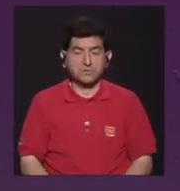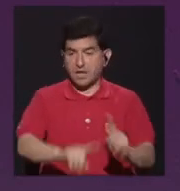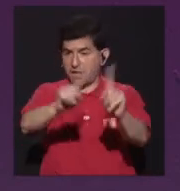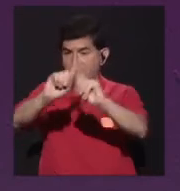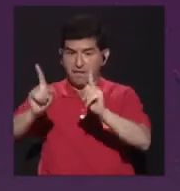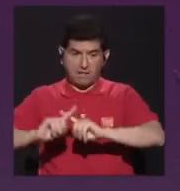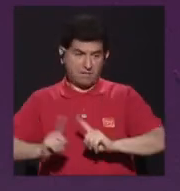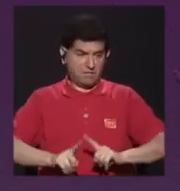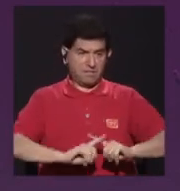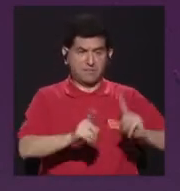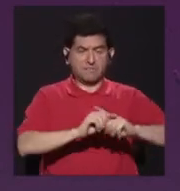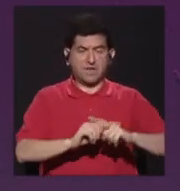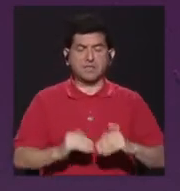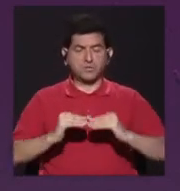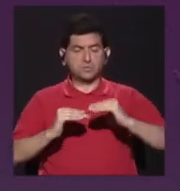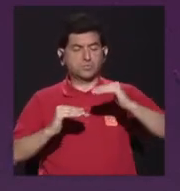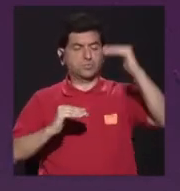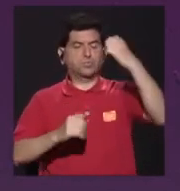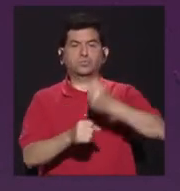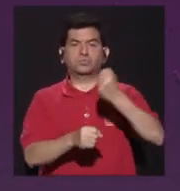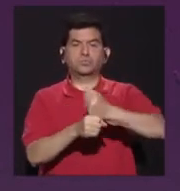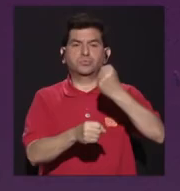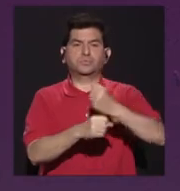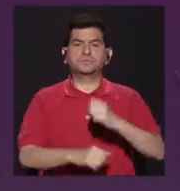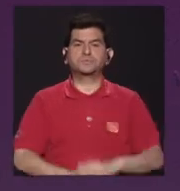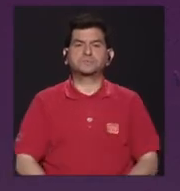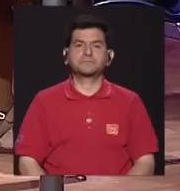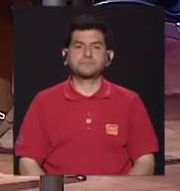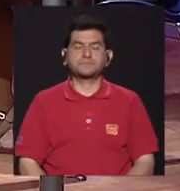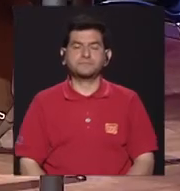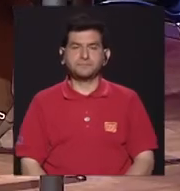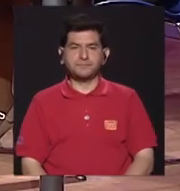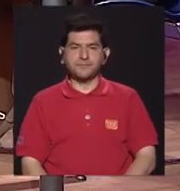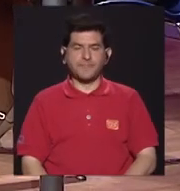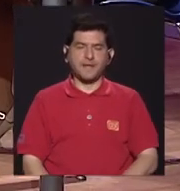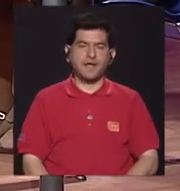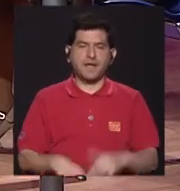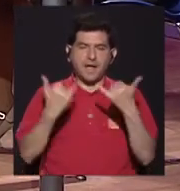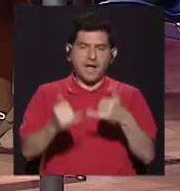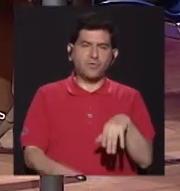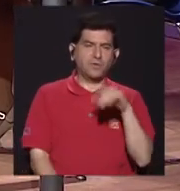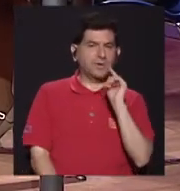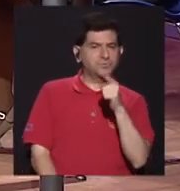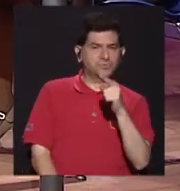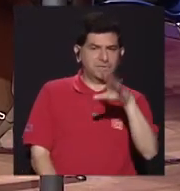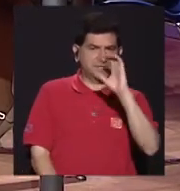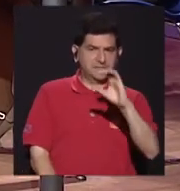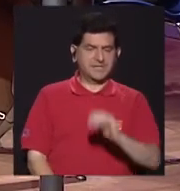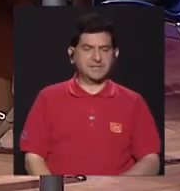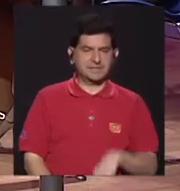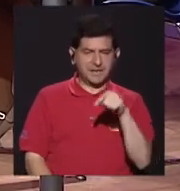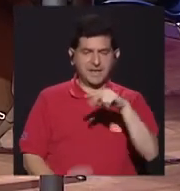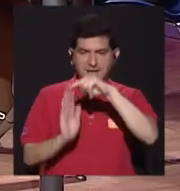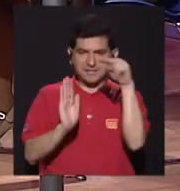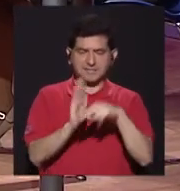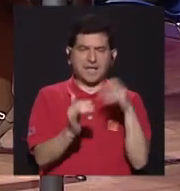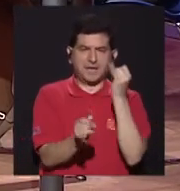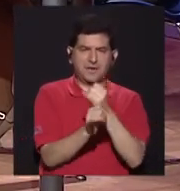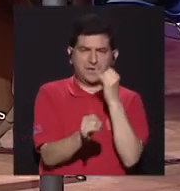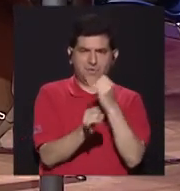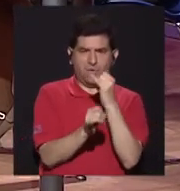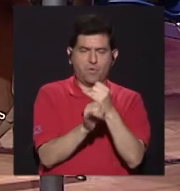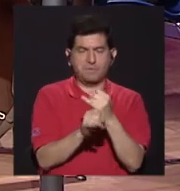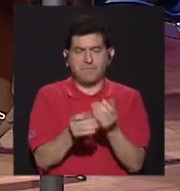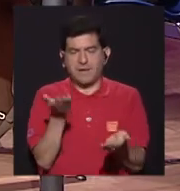montón de escalas, ¿verdad?, que trabajar. Okay. Y César, desde el accionar, desde este marco institucional, por